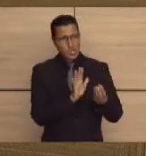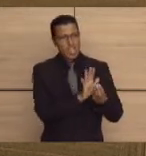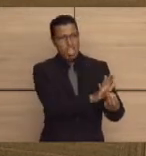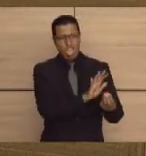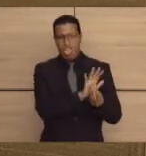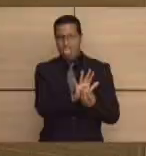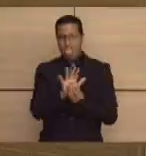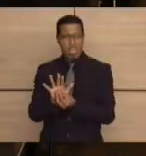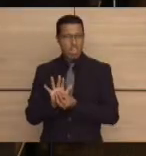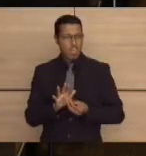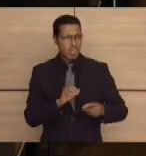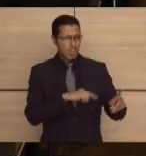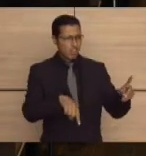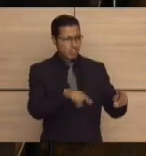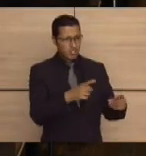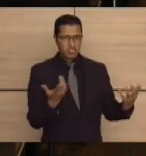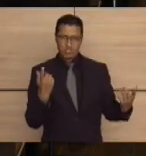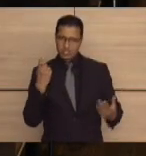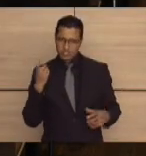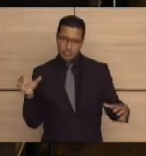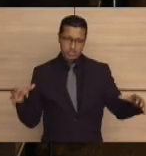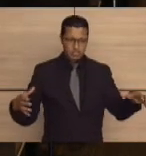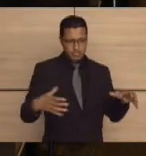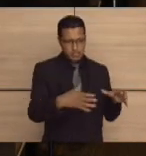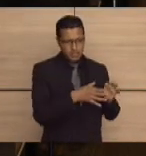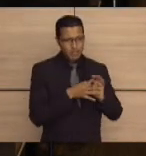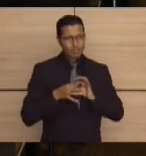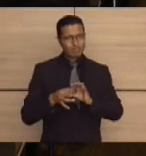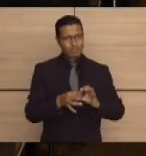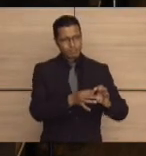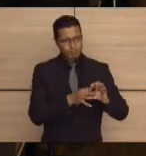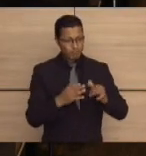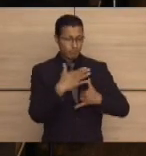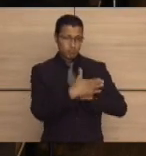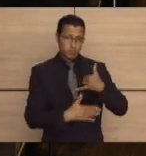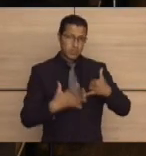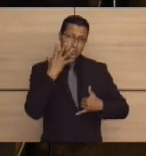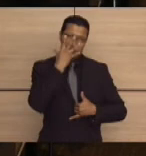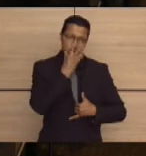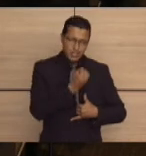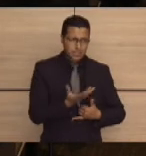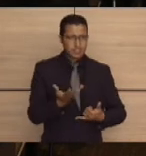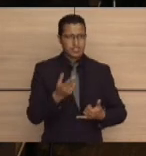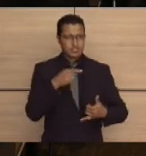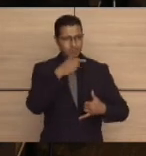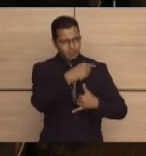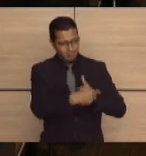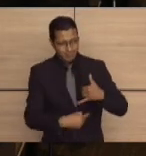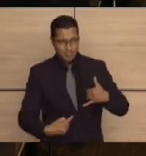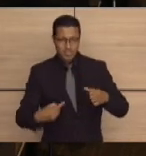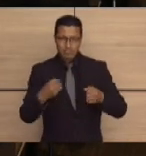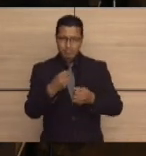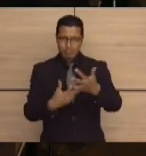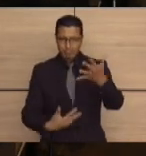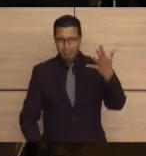sagrada condición de ciudadanos y del orgullo grande de pertenecer a un país tan hermoso como este, con tantas posibilidades y con